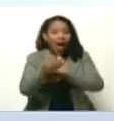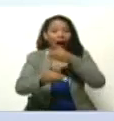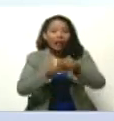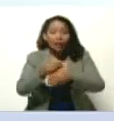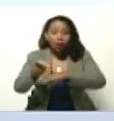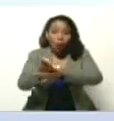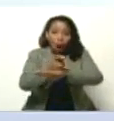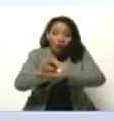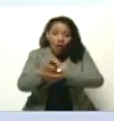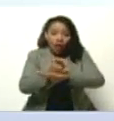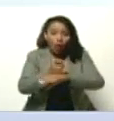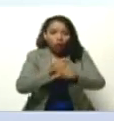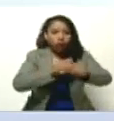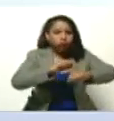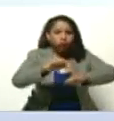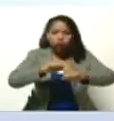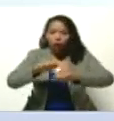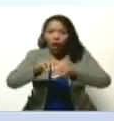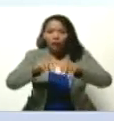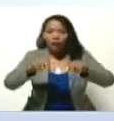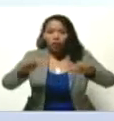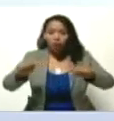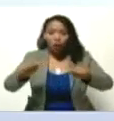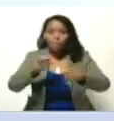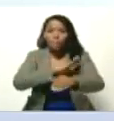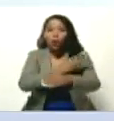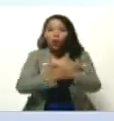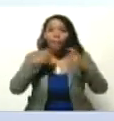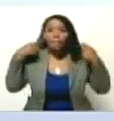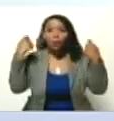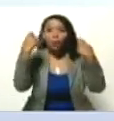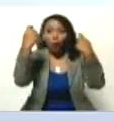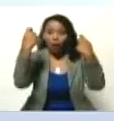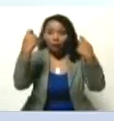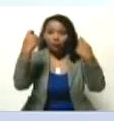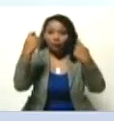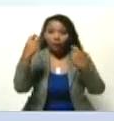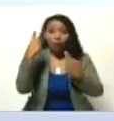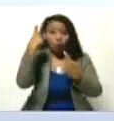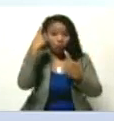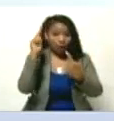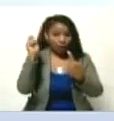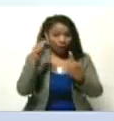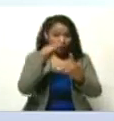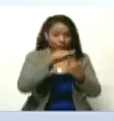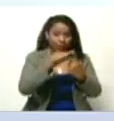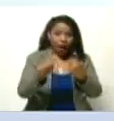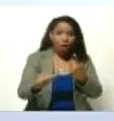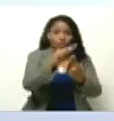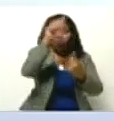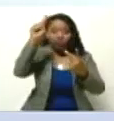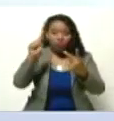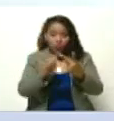gobierno. El partido gobierne en el territorio, en el poder popular. Esa es una de las tareas. Dos,